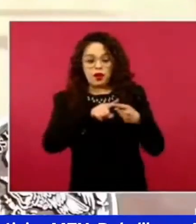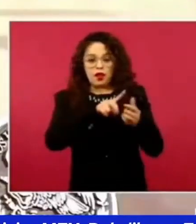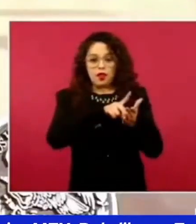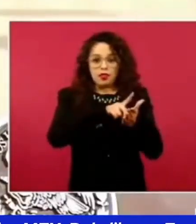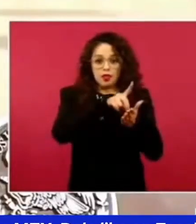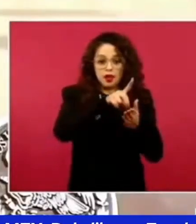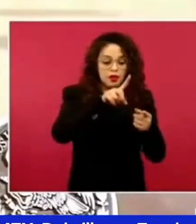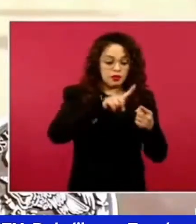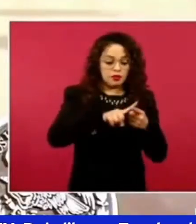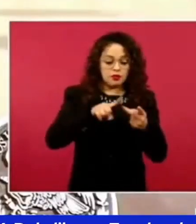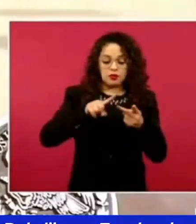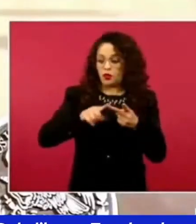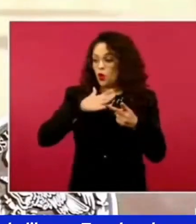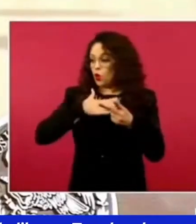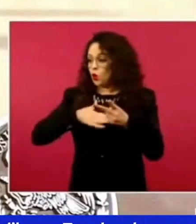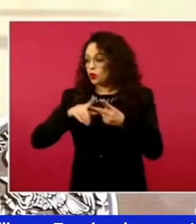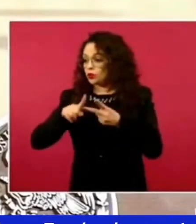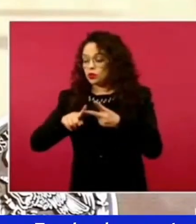decidir por la justicia.